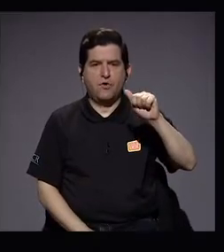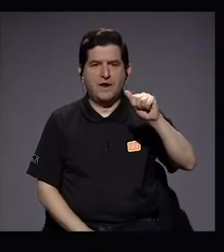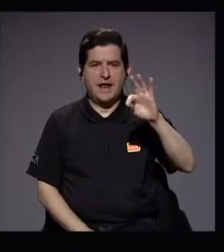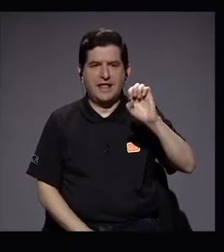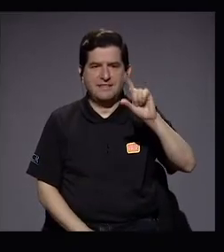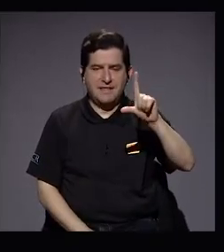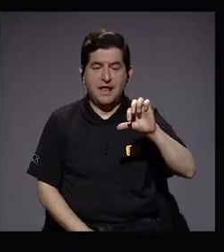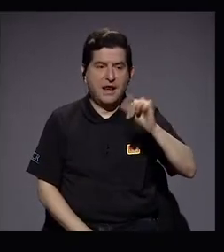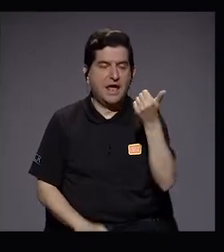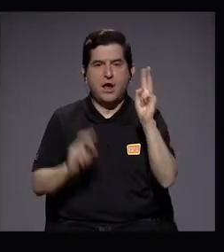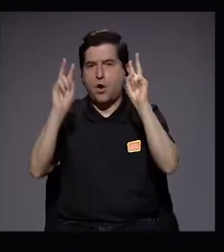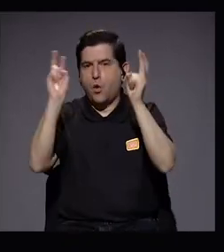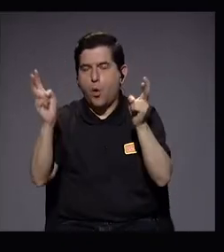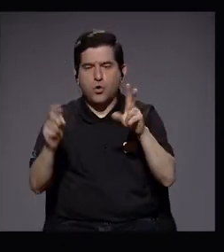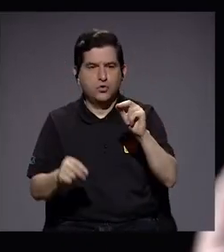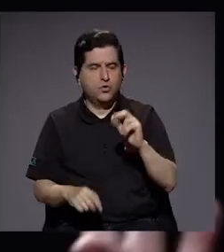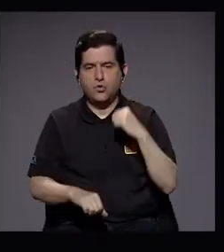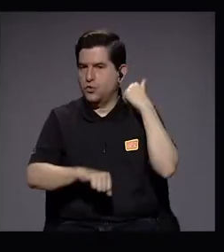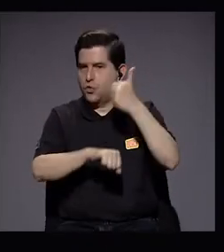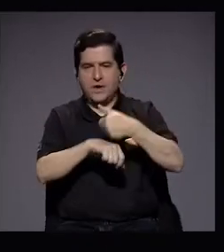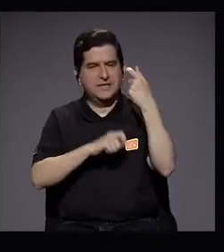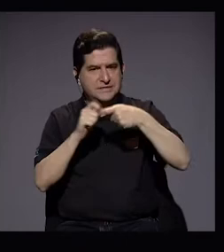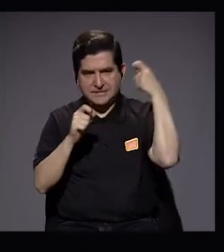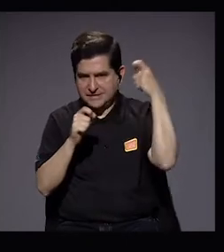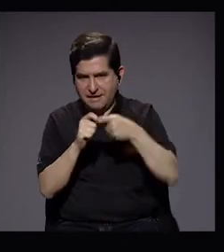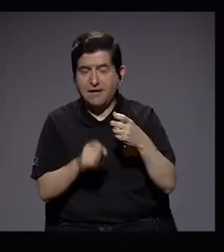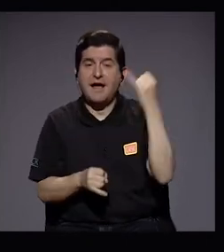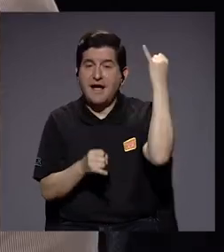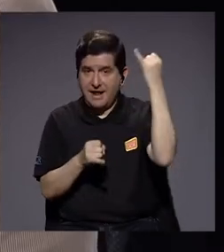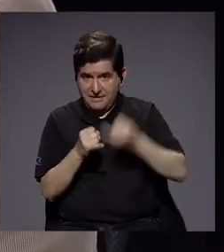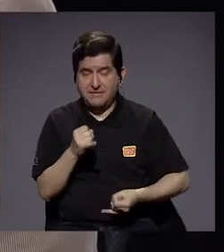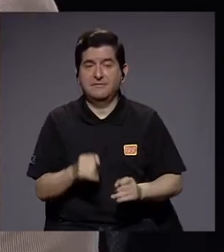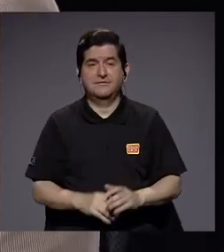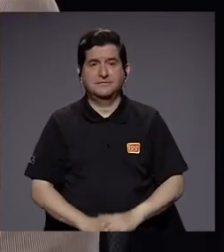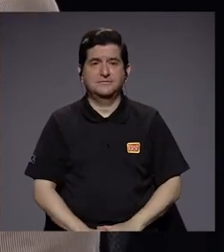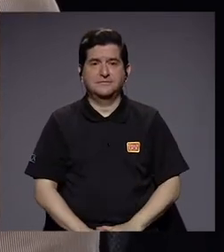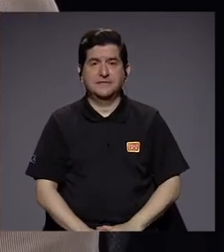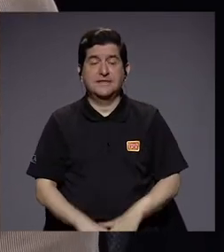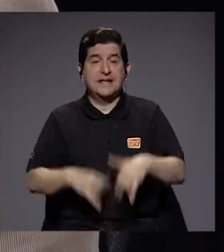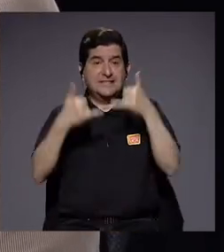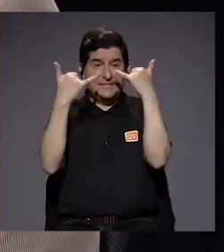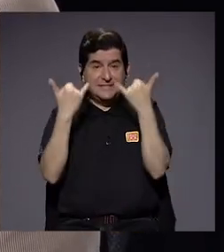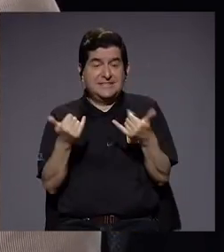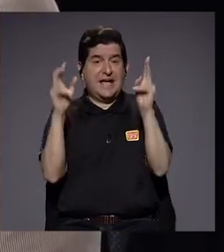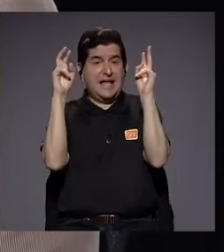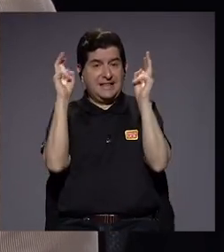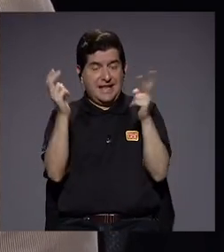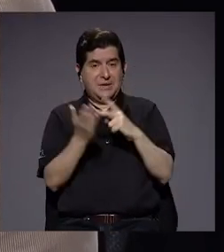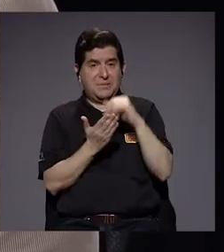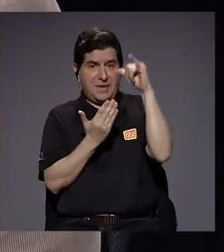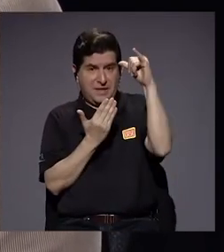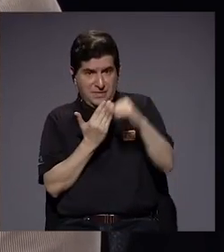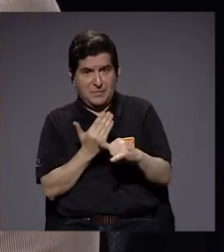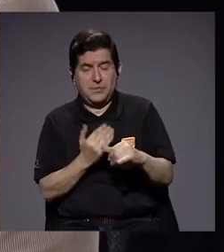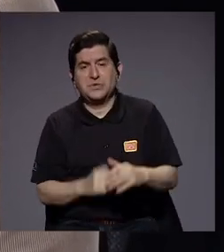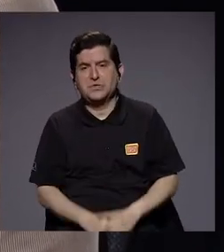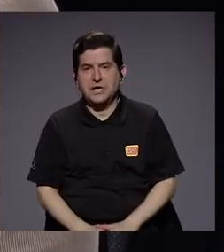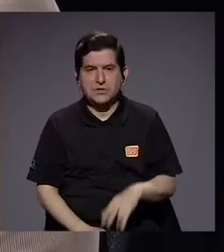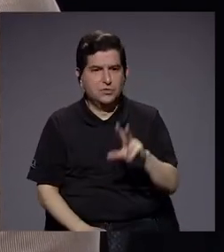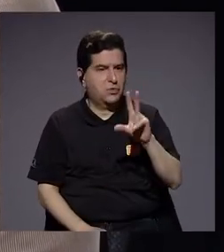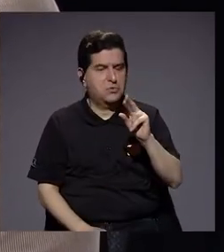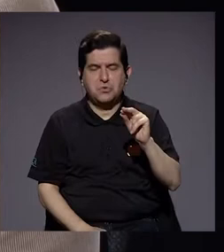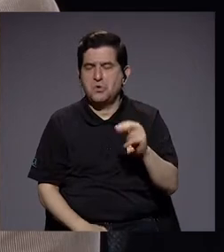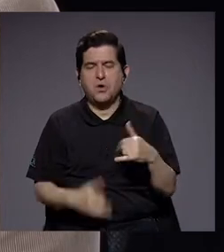de cuentas, ya ese tema del proyecto Pagar ya no está, ya la Contraloría General de la República